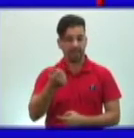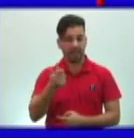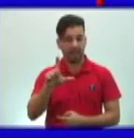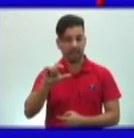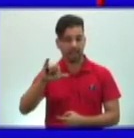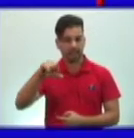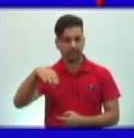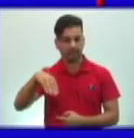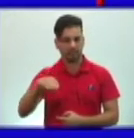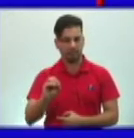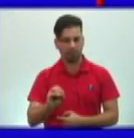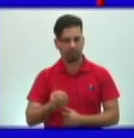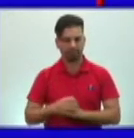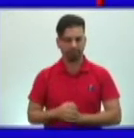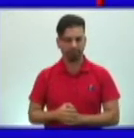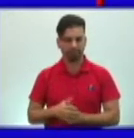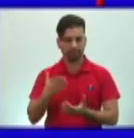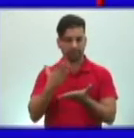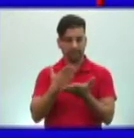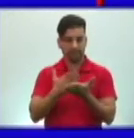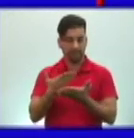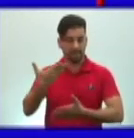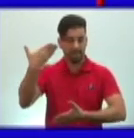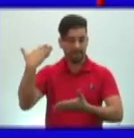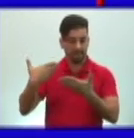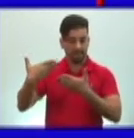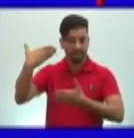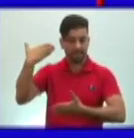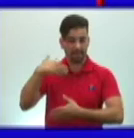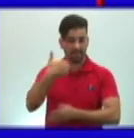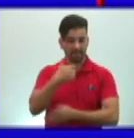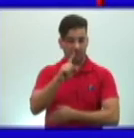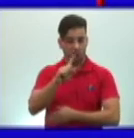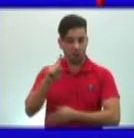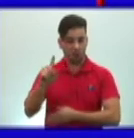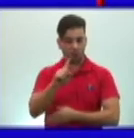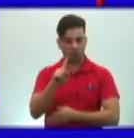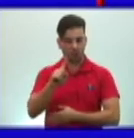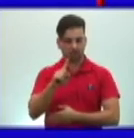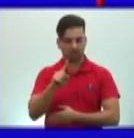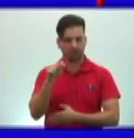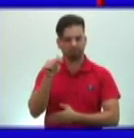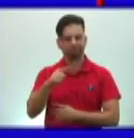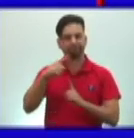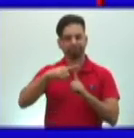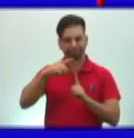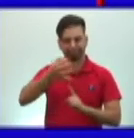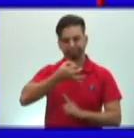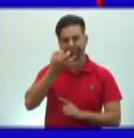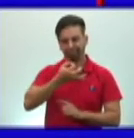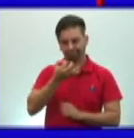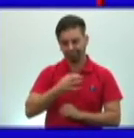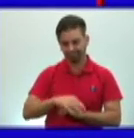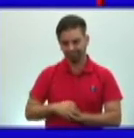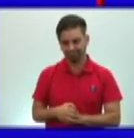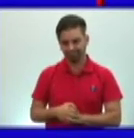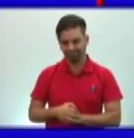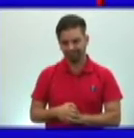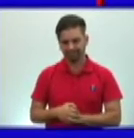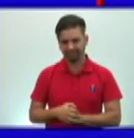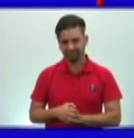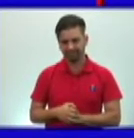11 sencillamente estuvieron trabajando estos términos a partir de un principio que hemos sistematizado en la